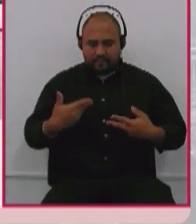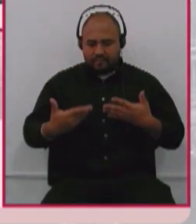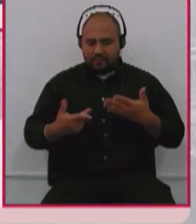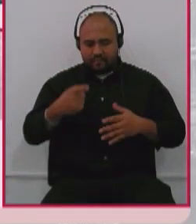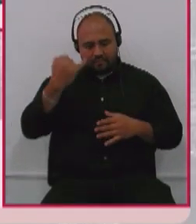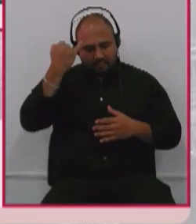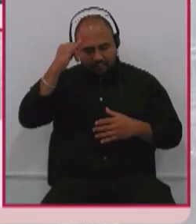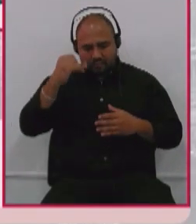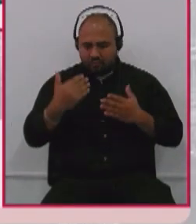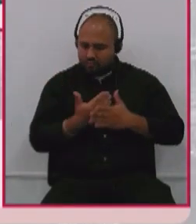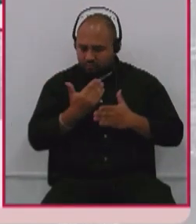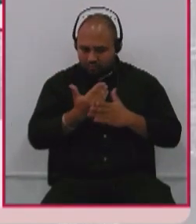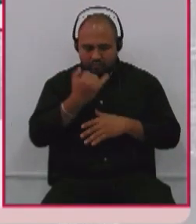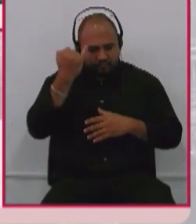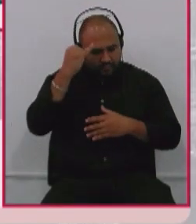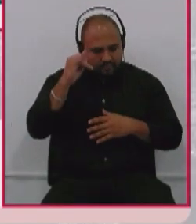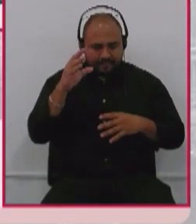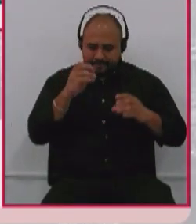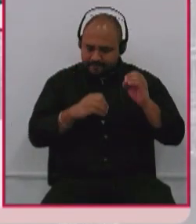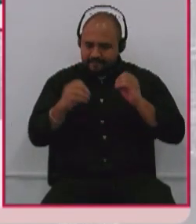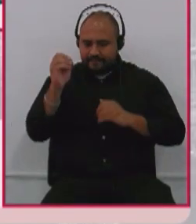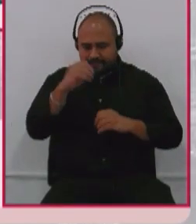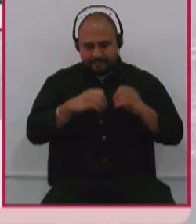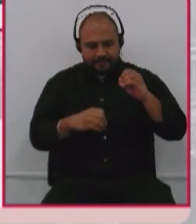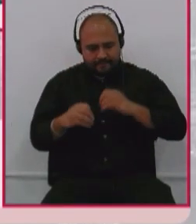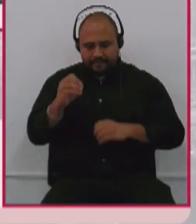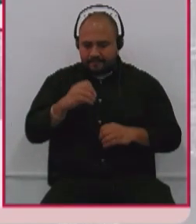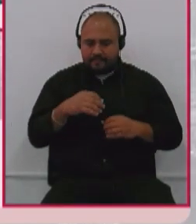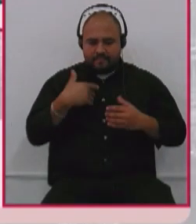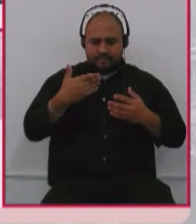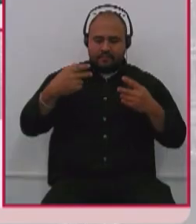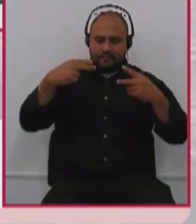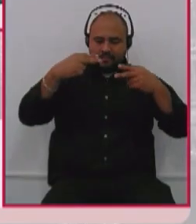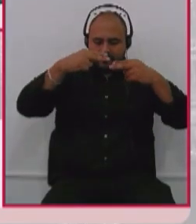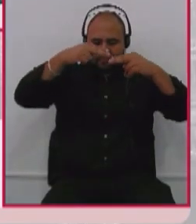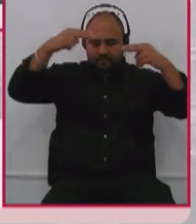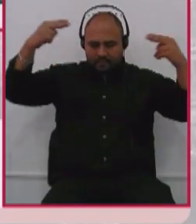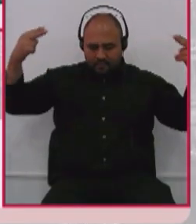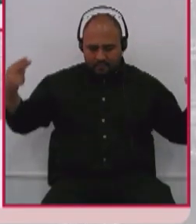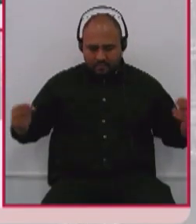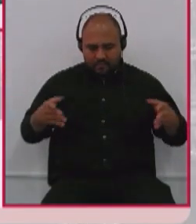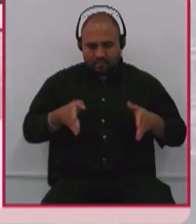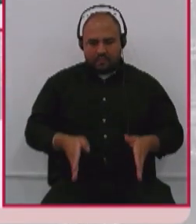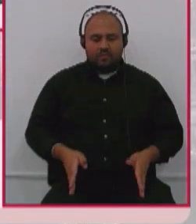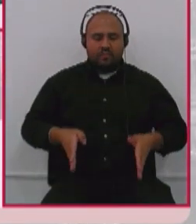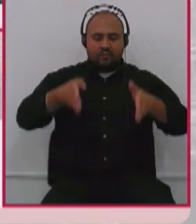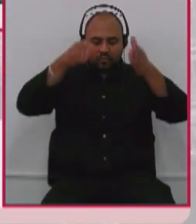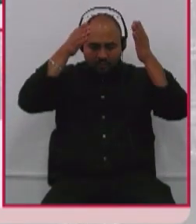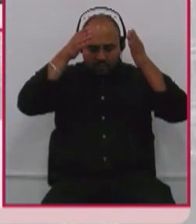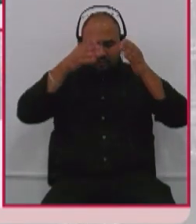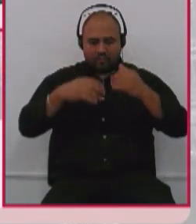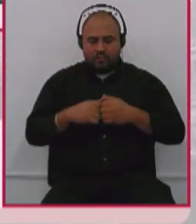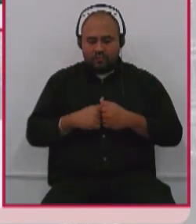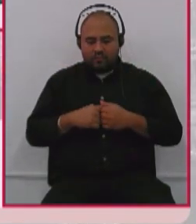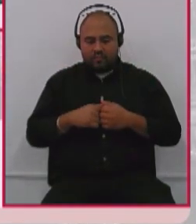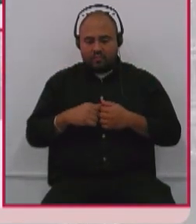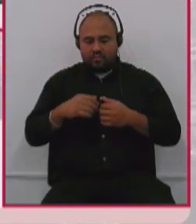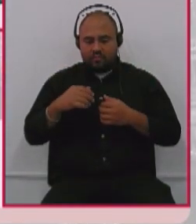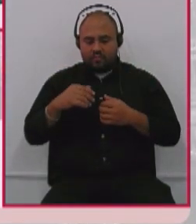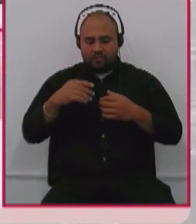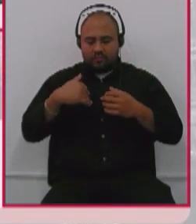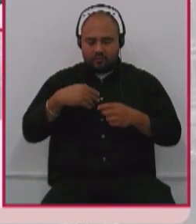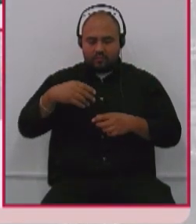unas torres, unos cables, ¿no? En el que toda persona que operaba dentro del área de inyección tenía que